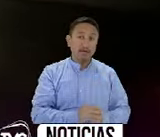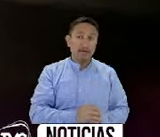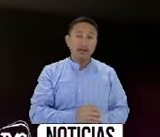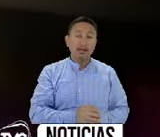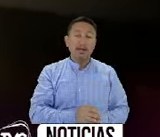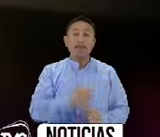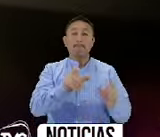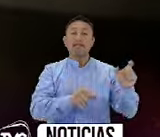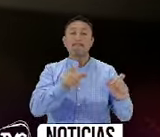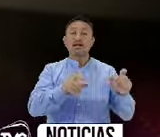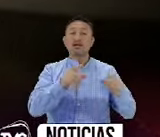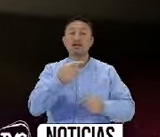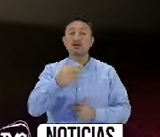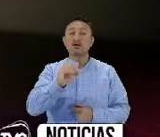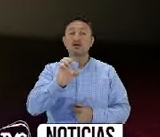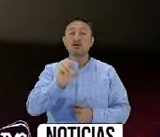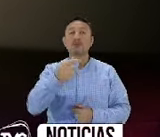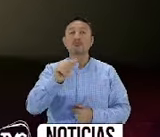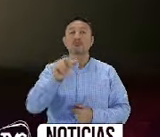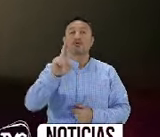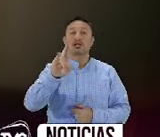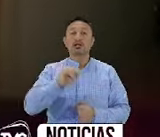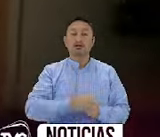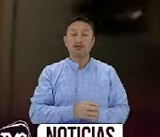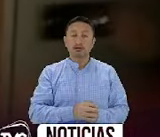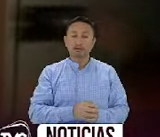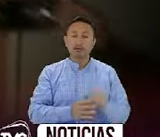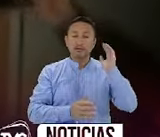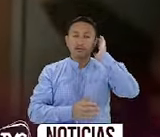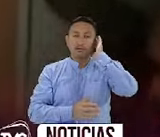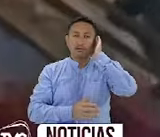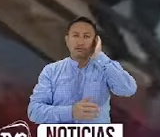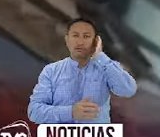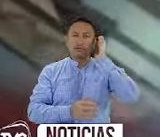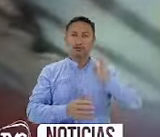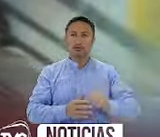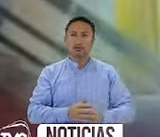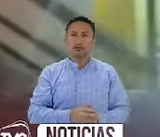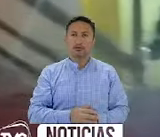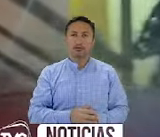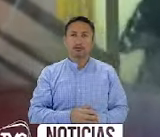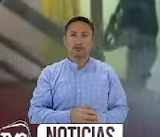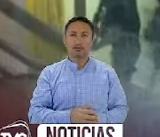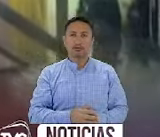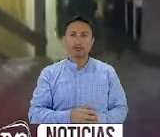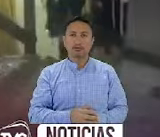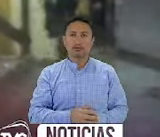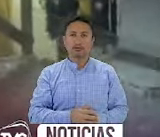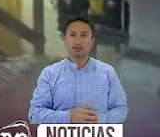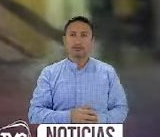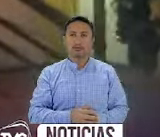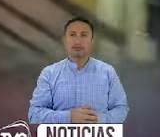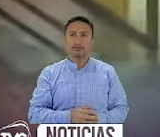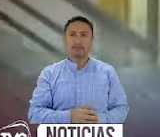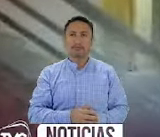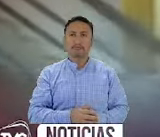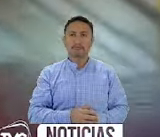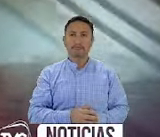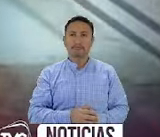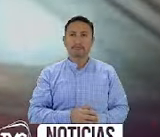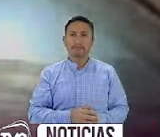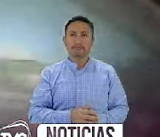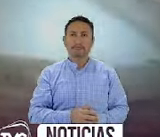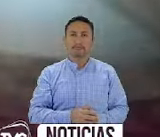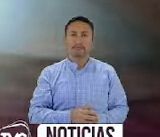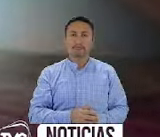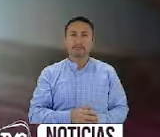GOE, GIR, GEMA, HUMO, Criminalística y 15 fiscales. 19 allanamientos para dar con supuestos miembros de un